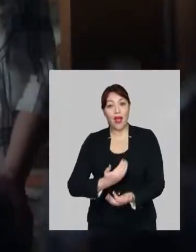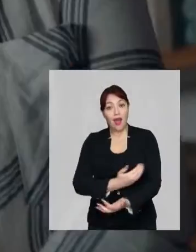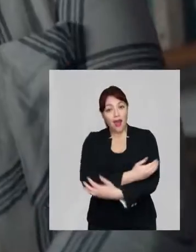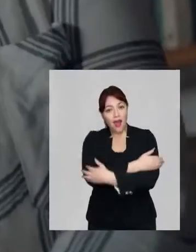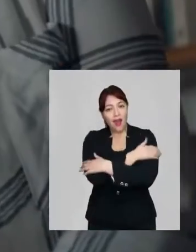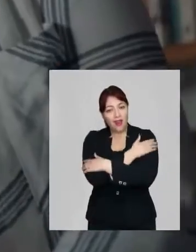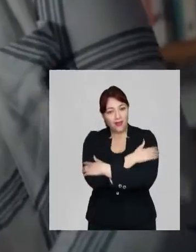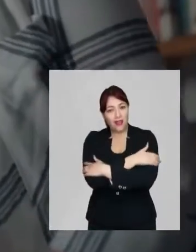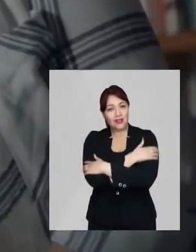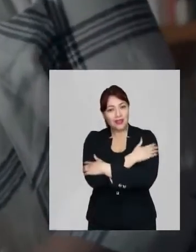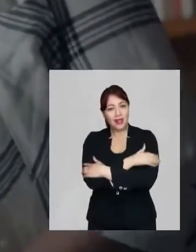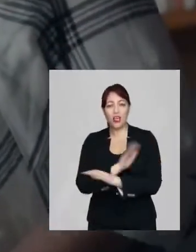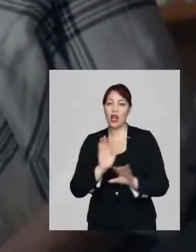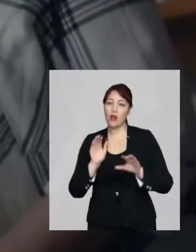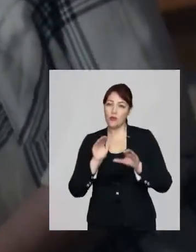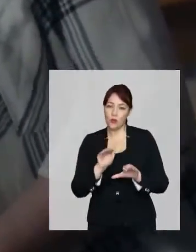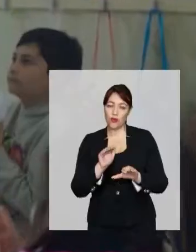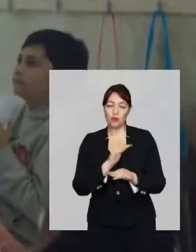Abrazar con amor es contener.